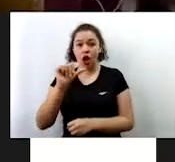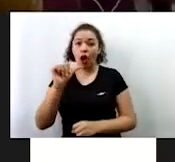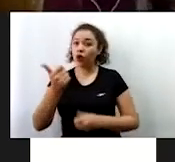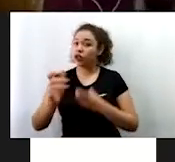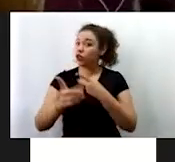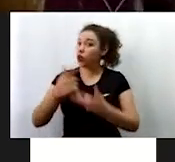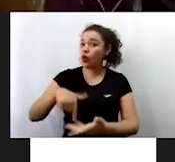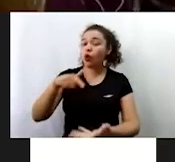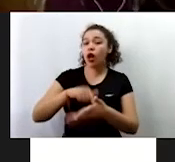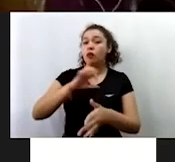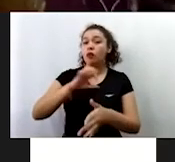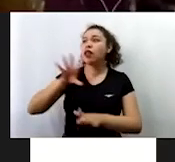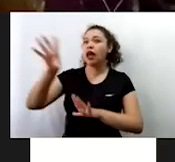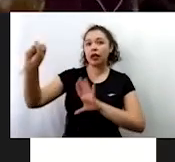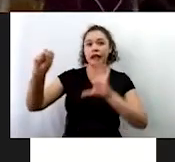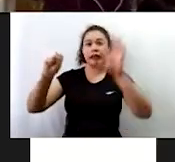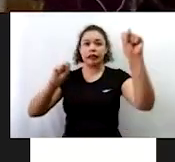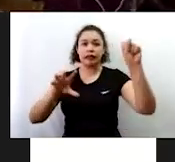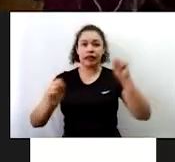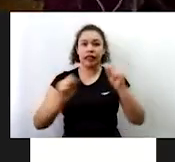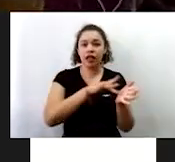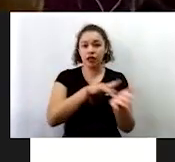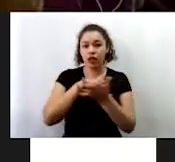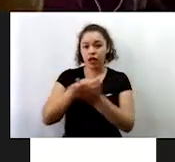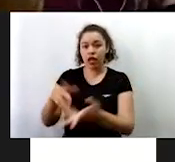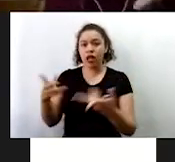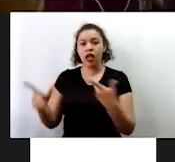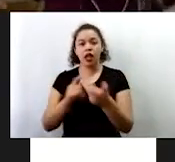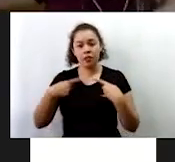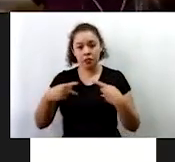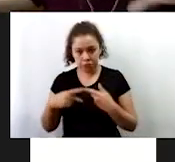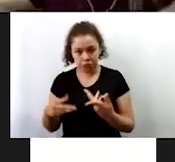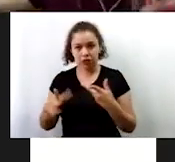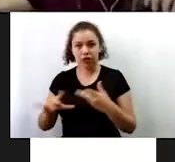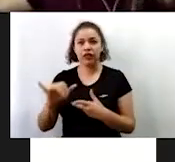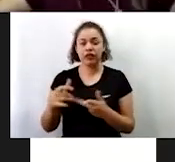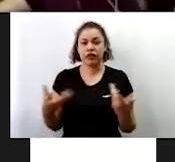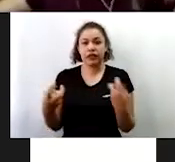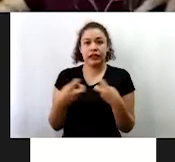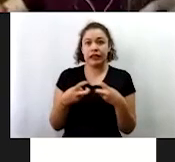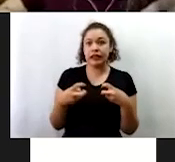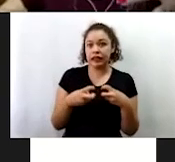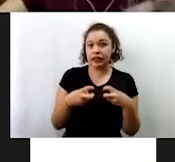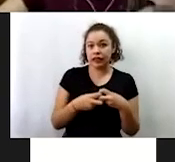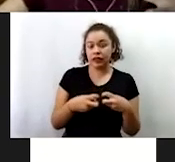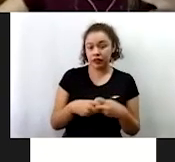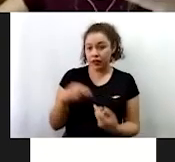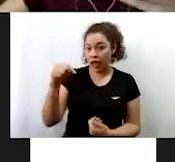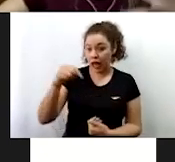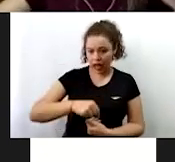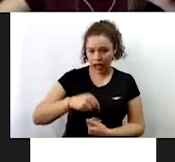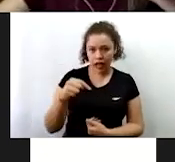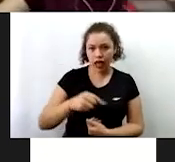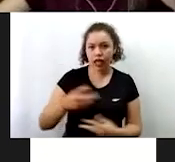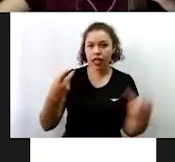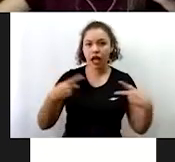tenemos por fuera, de aquellos que sí hacen incidencia, de poner nervioso cuando se pueda acá a quien